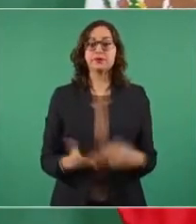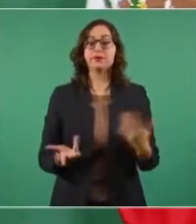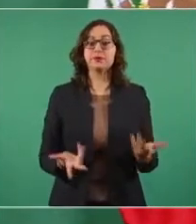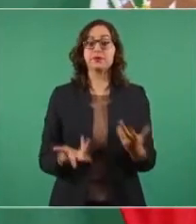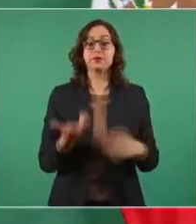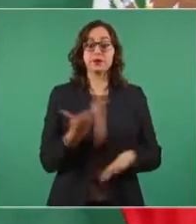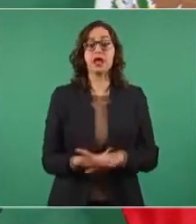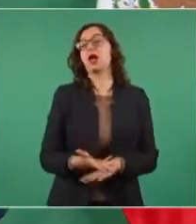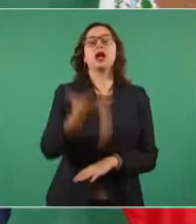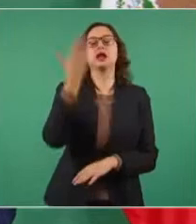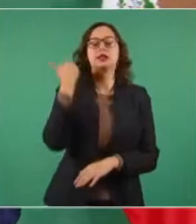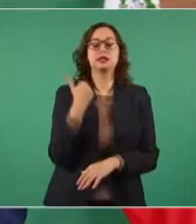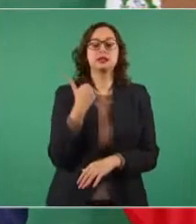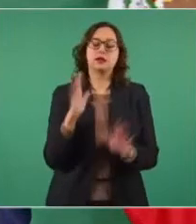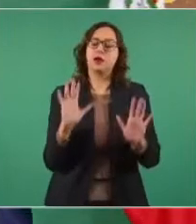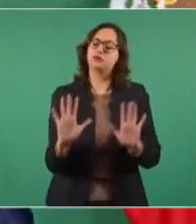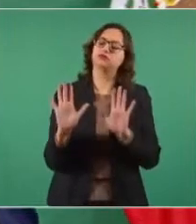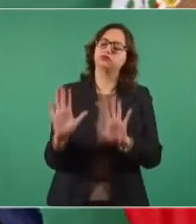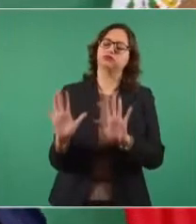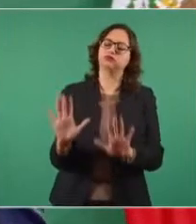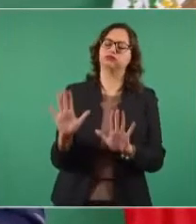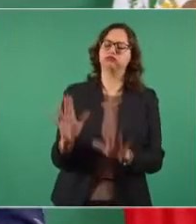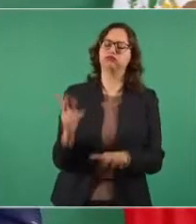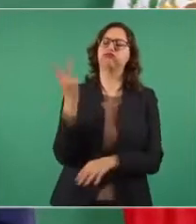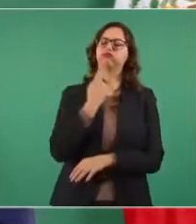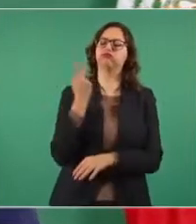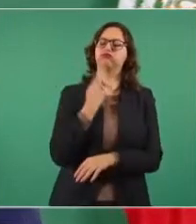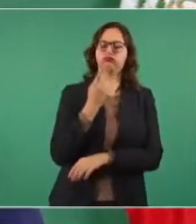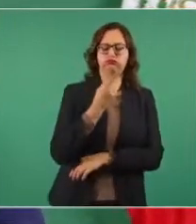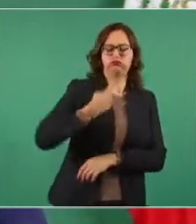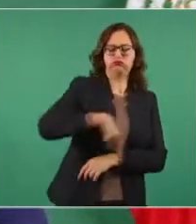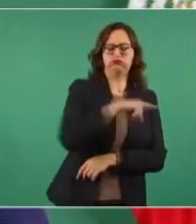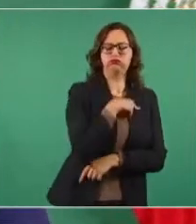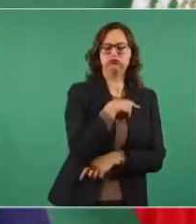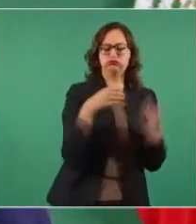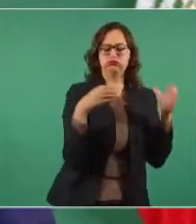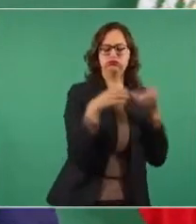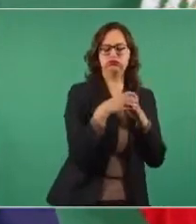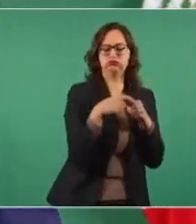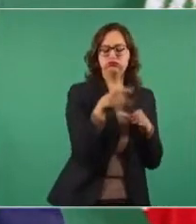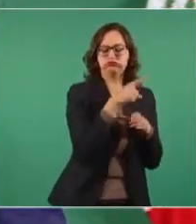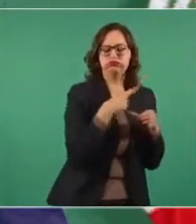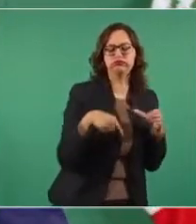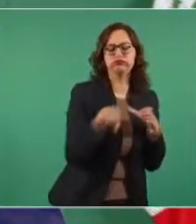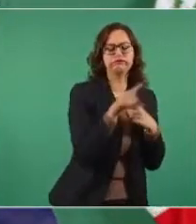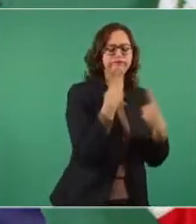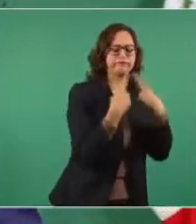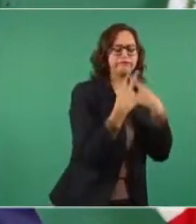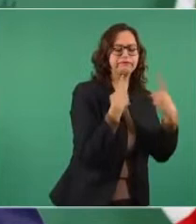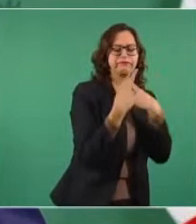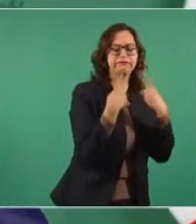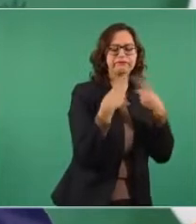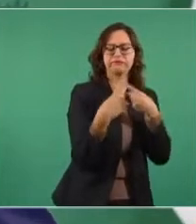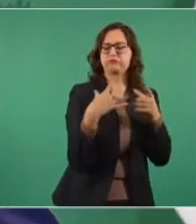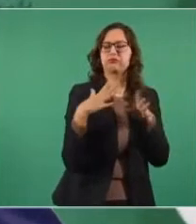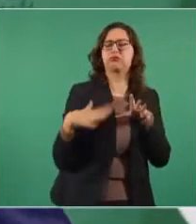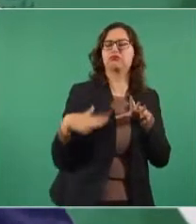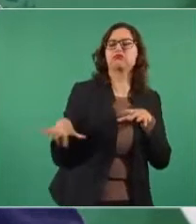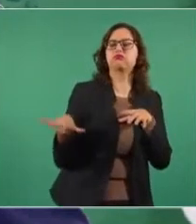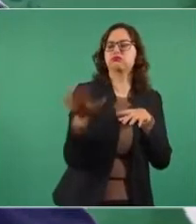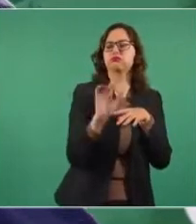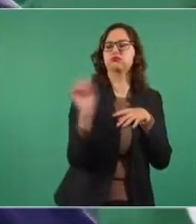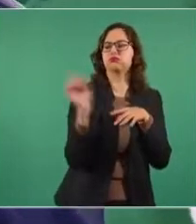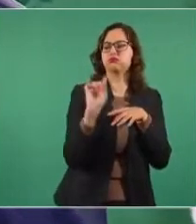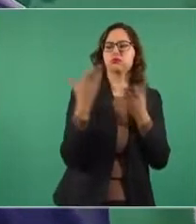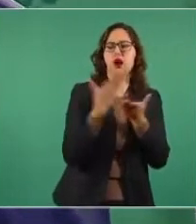decía en la política es asunto de los políticos y todo se resolvía arriba y el